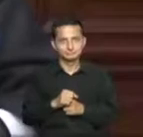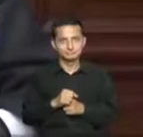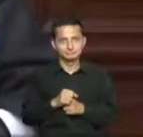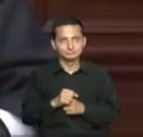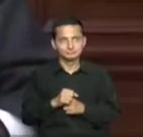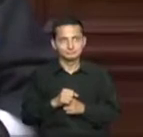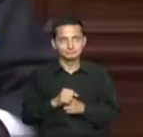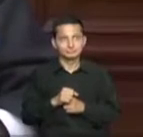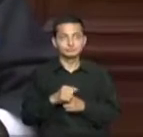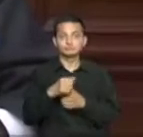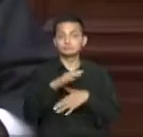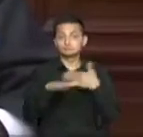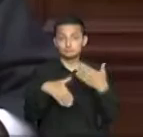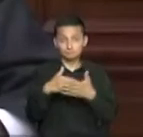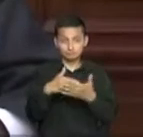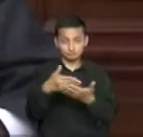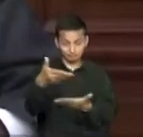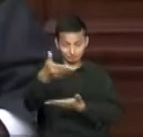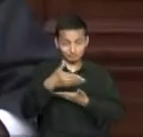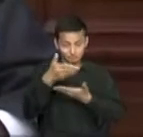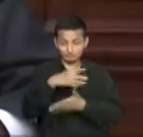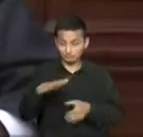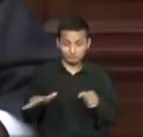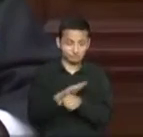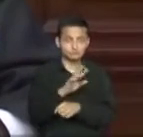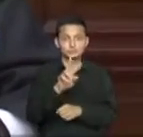Se recibieron exactamente